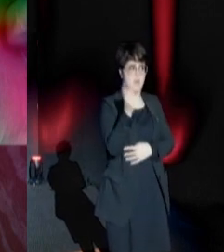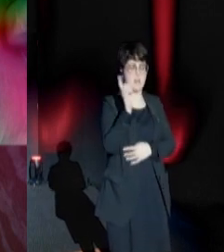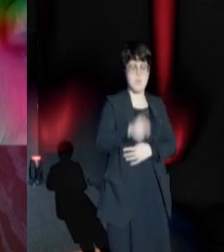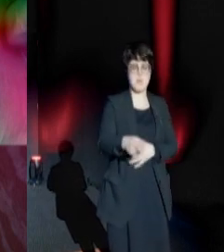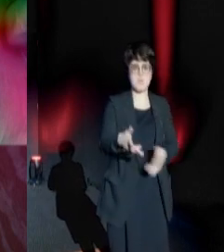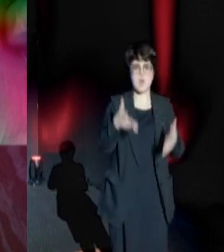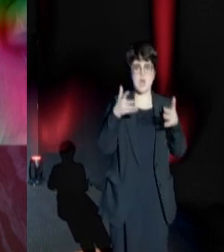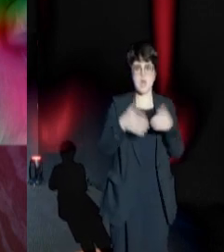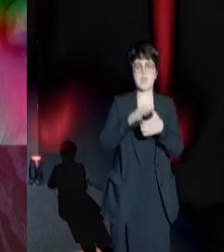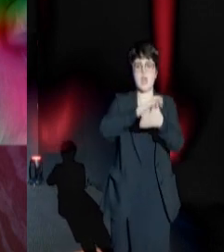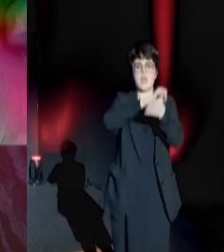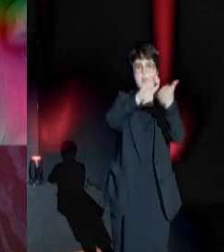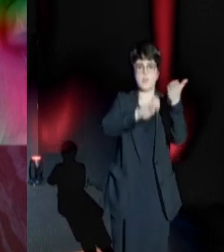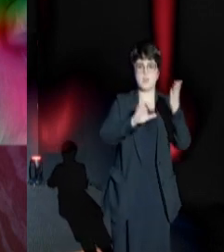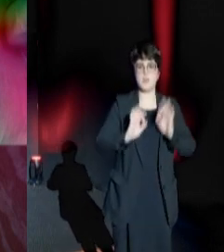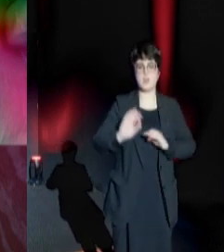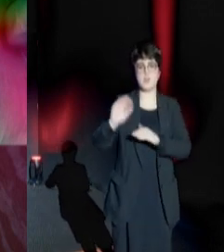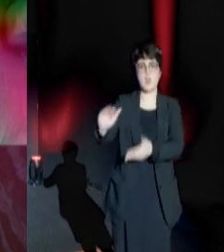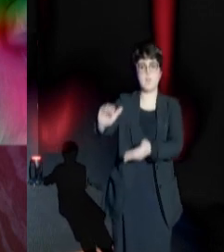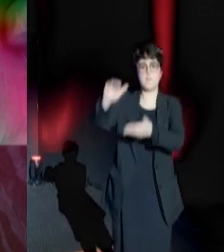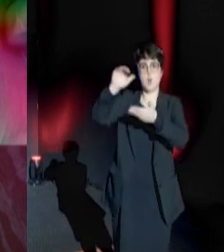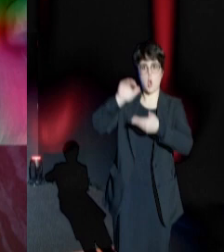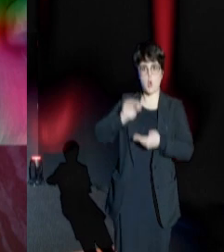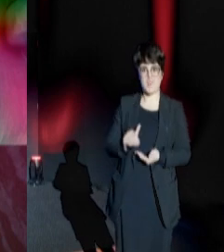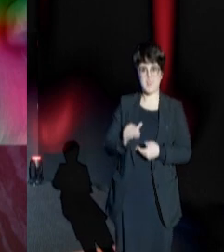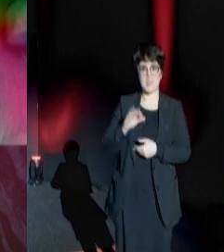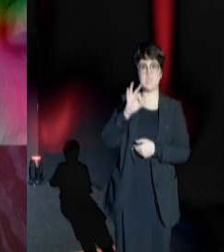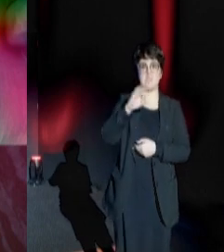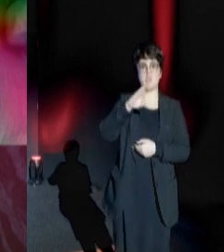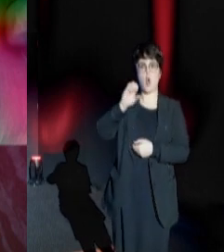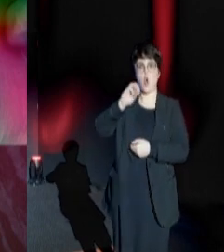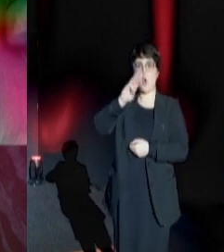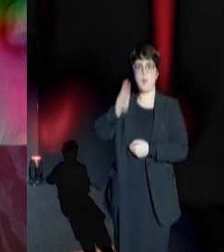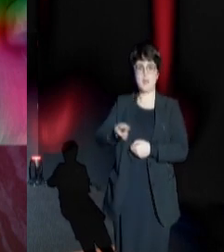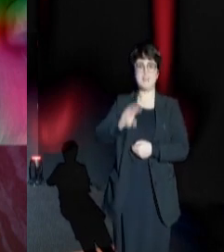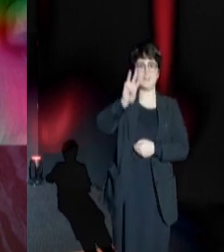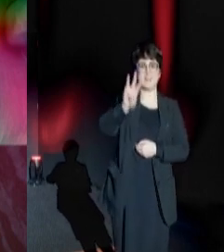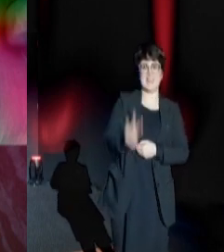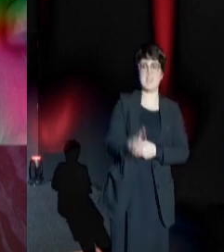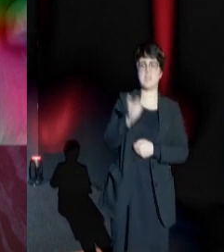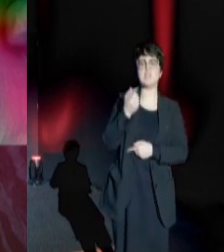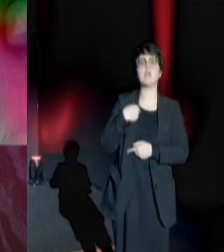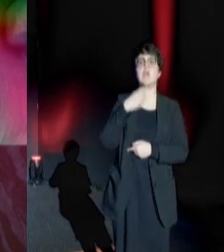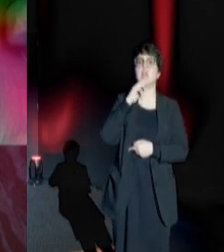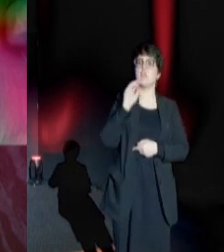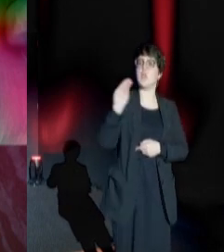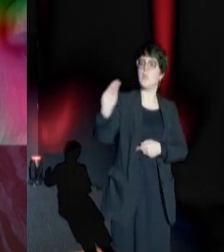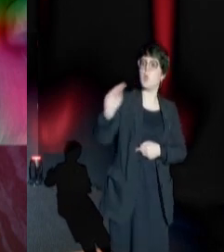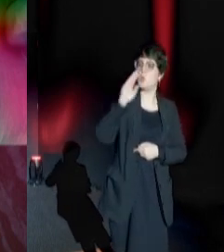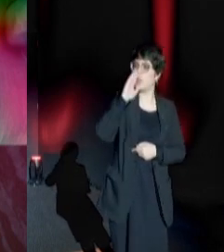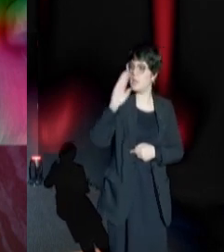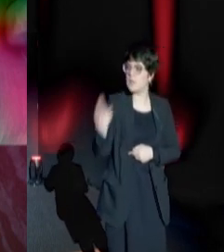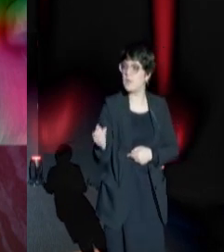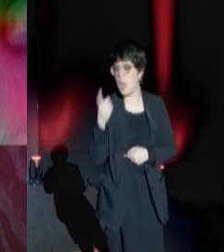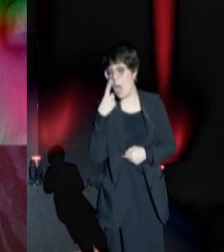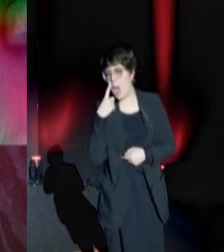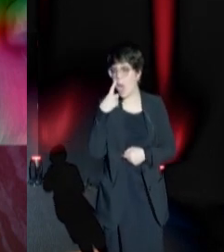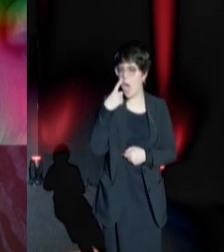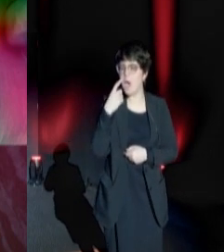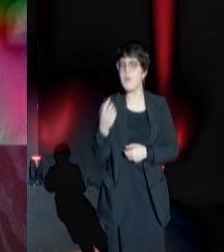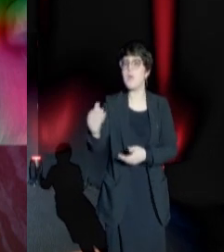y es que coges un documento de un proveedor el scope 3 es el mayor reto que tenemos y le preguntas directamente al documento Oye cuéntame este